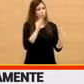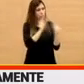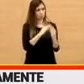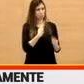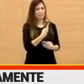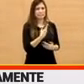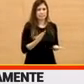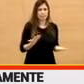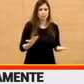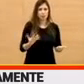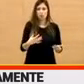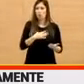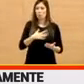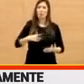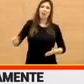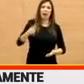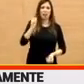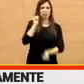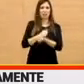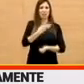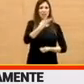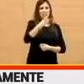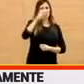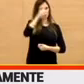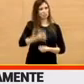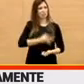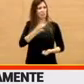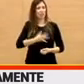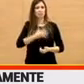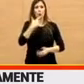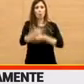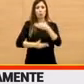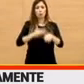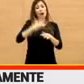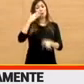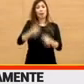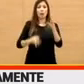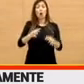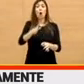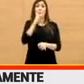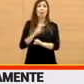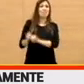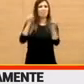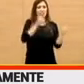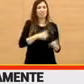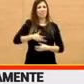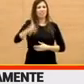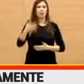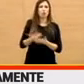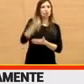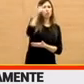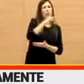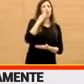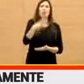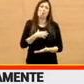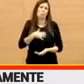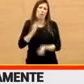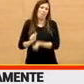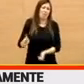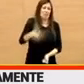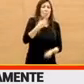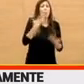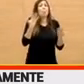cárcel a más de 300 sindicalistas que están en procesos judiciales por haber defendido los derechos de todos y de todas. Evidentemente, pero creemos mucho más